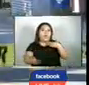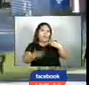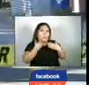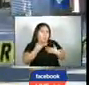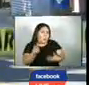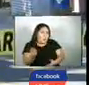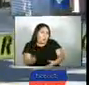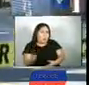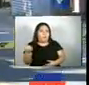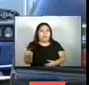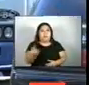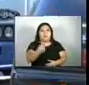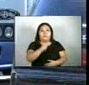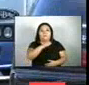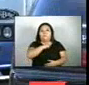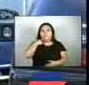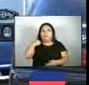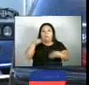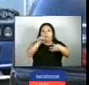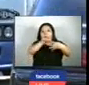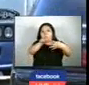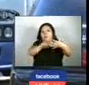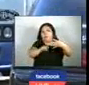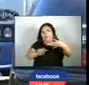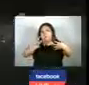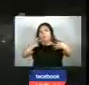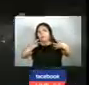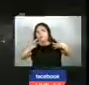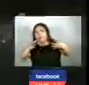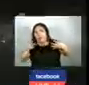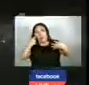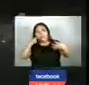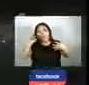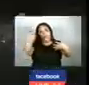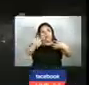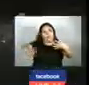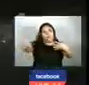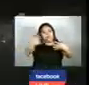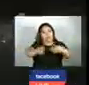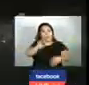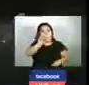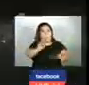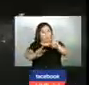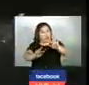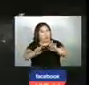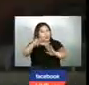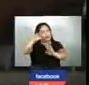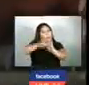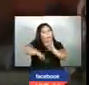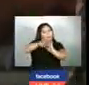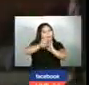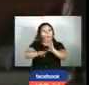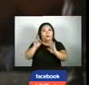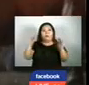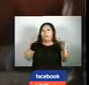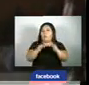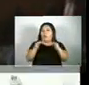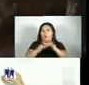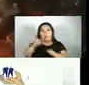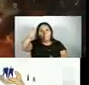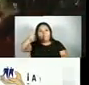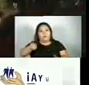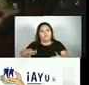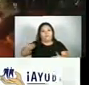de asesinatos en las primeras semanas del 2022. En enero hubo 28 homicidios menos que en el mismo mes del año pasado.